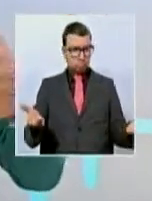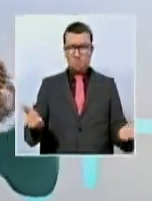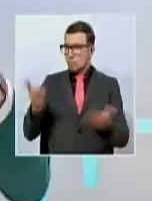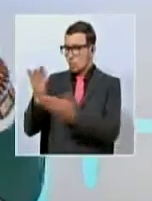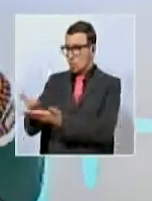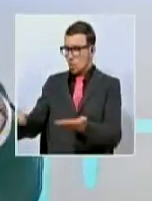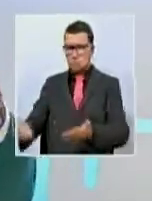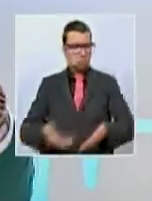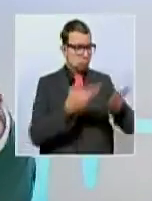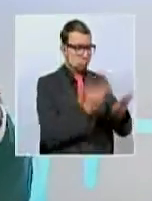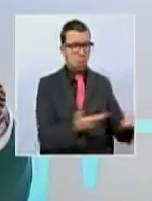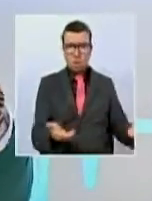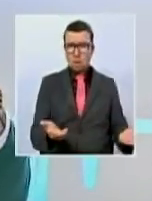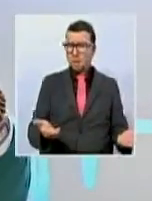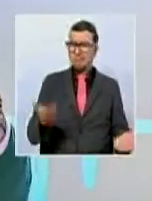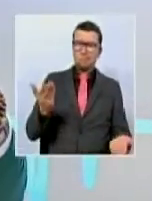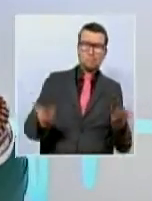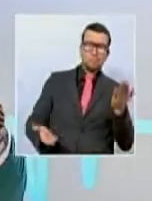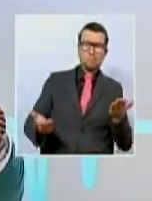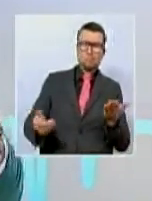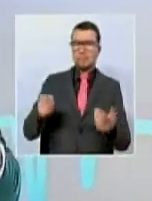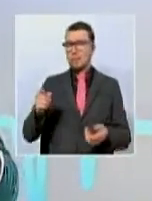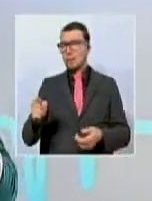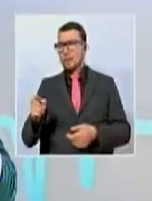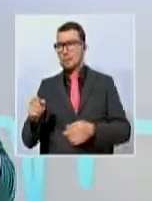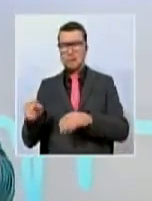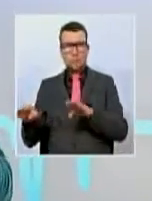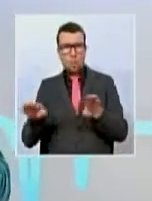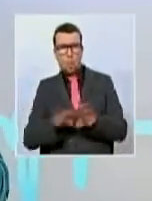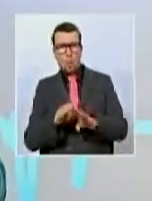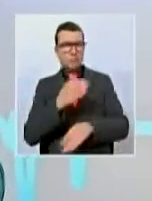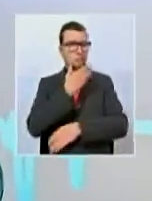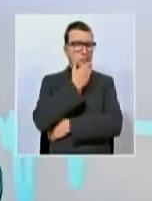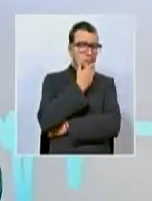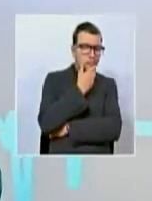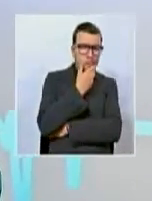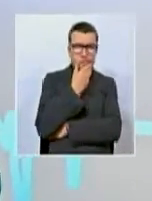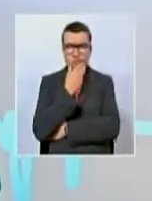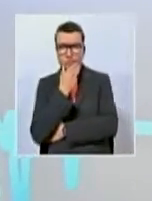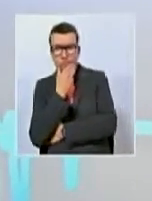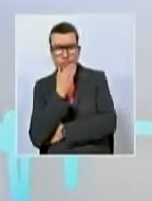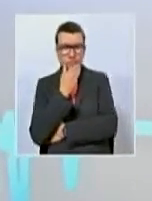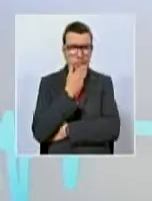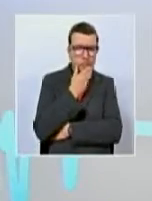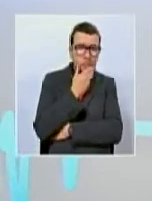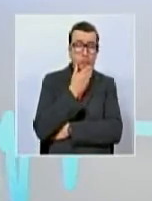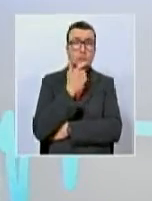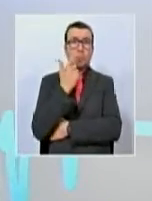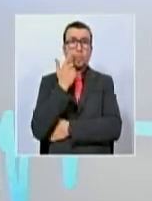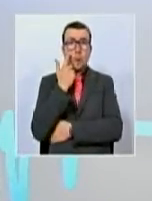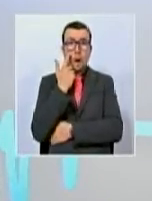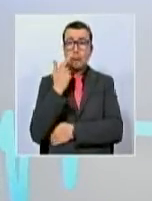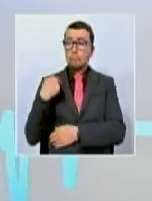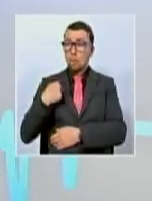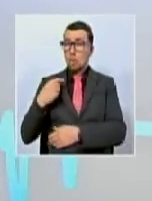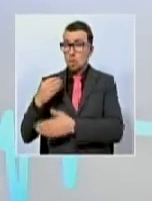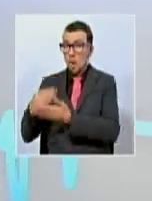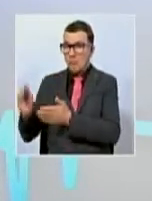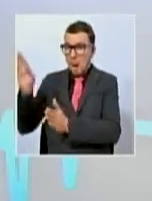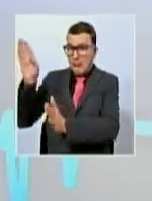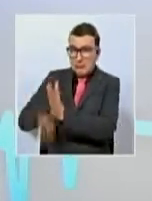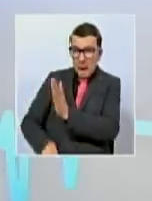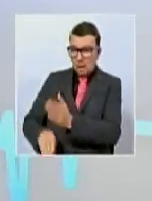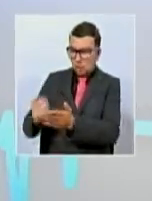cosas. Entonces uno debe de tener un poco de cuidado con eso, porque finalmente es el cuerpo el que termina